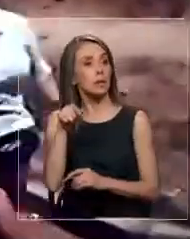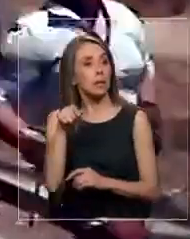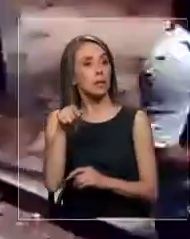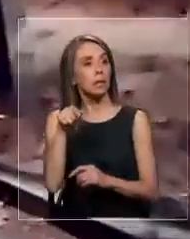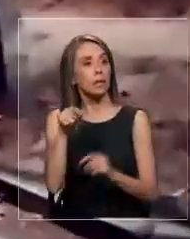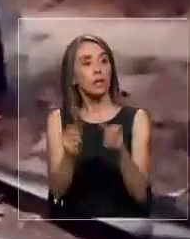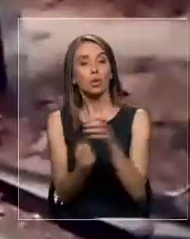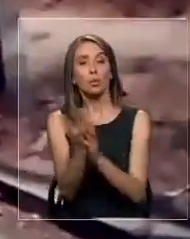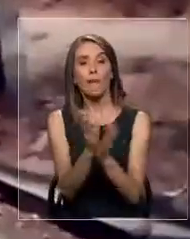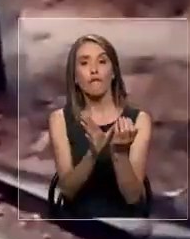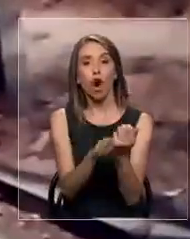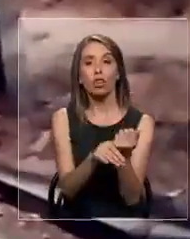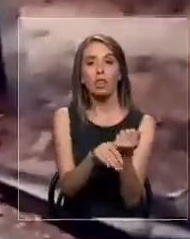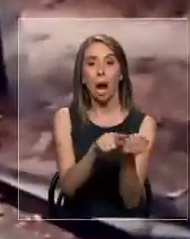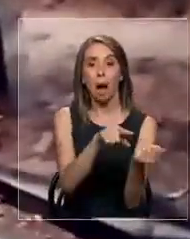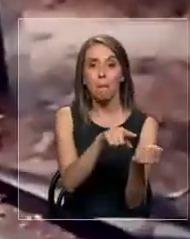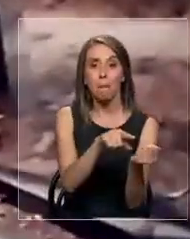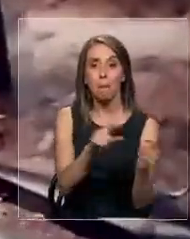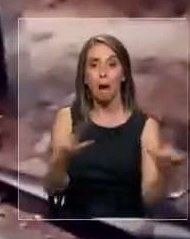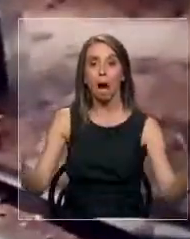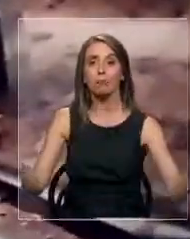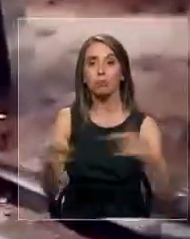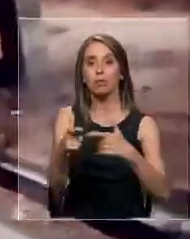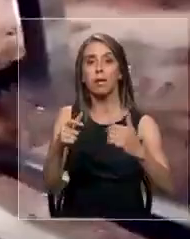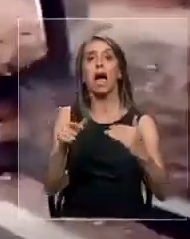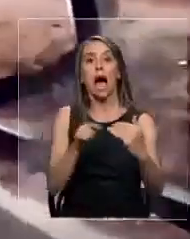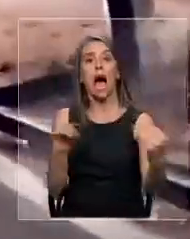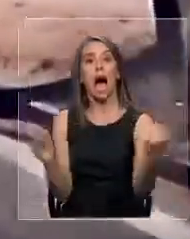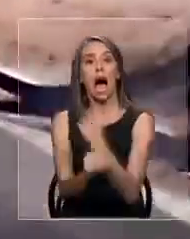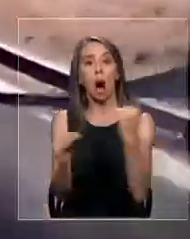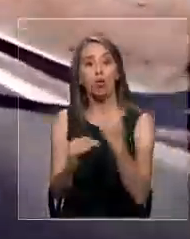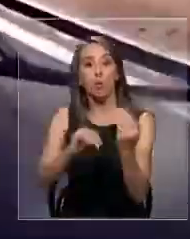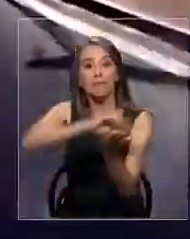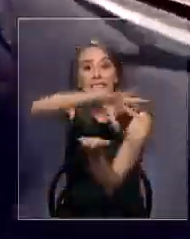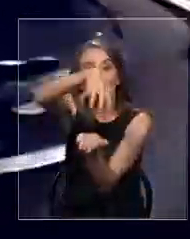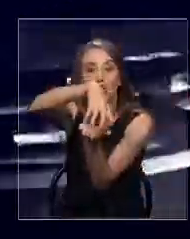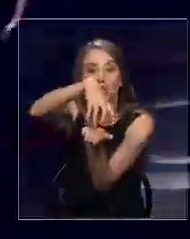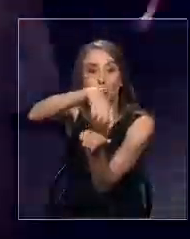son las nuevas trampas dentro de las autopistas urbanas.